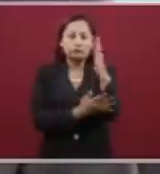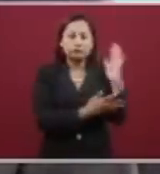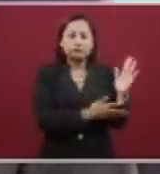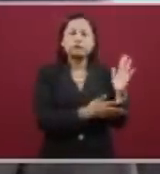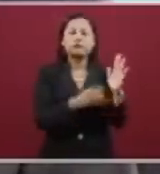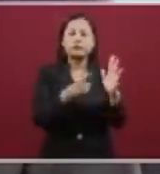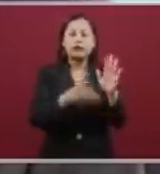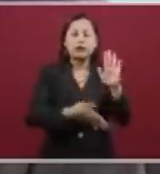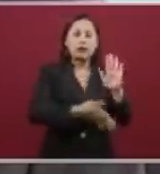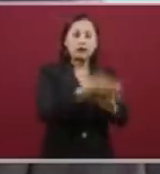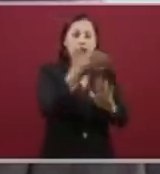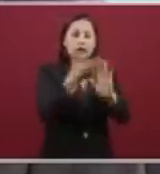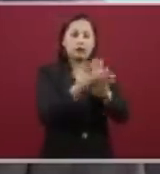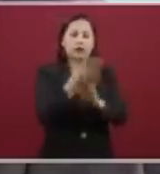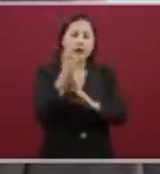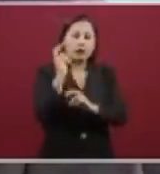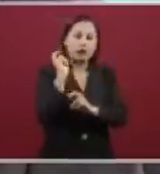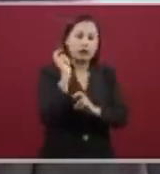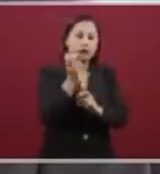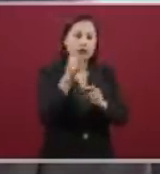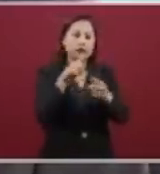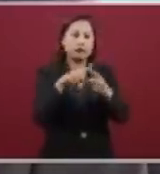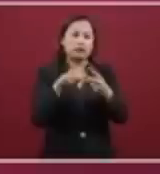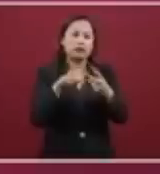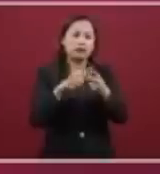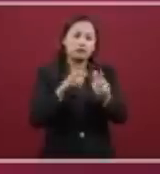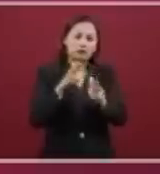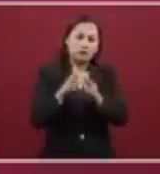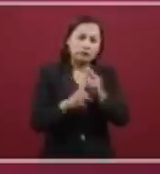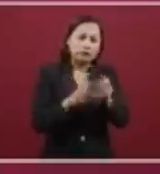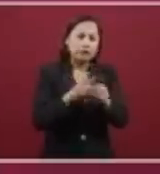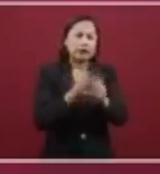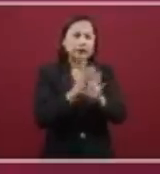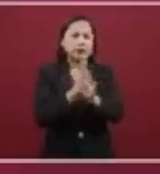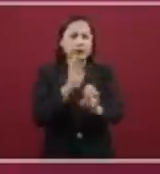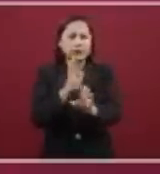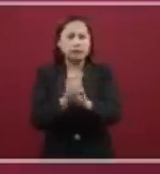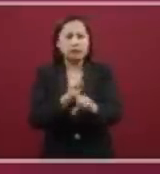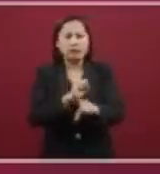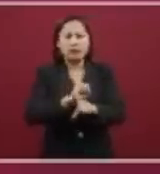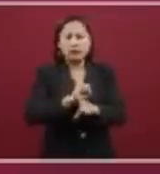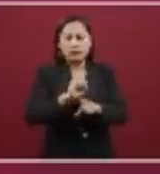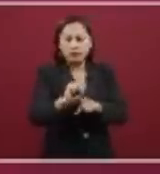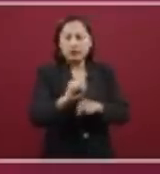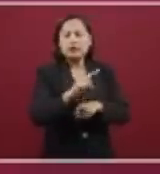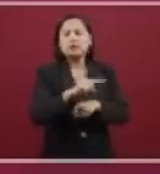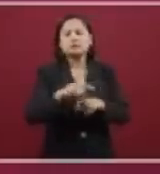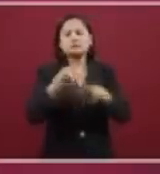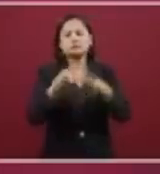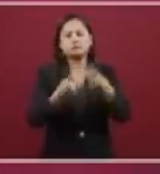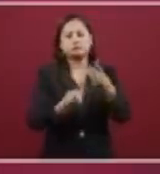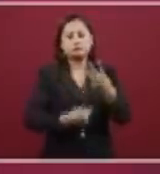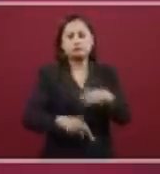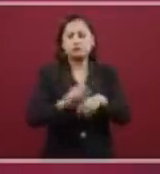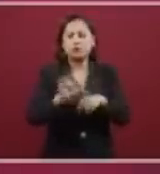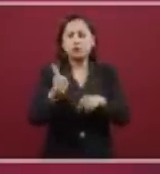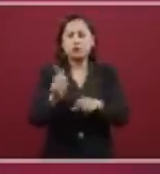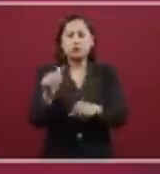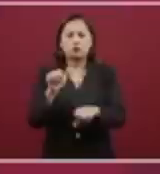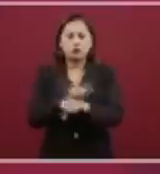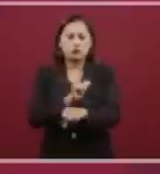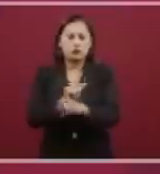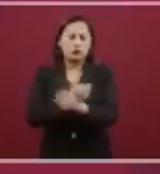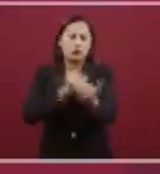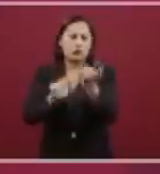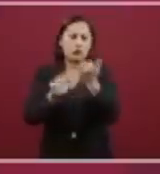transporte público 3 expreso metro metrobús y mexibus así como de realidades externas a la fecha del